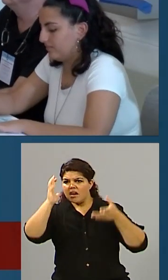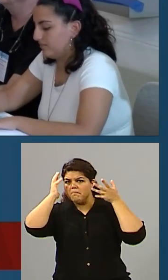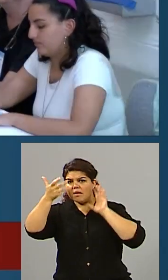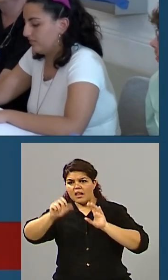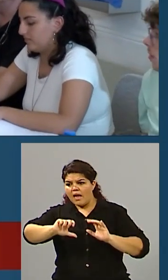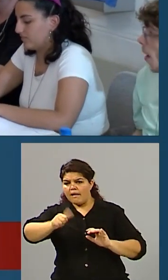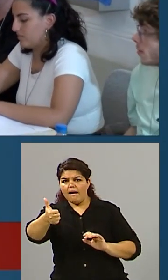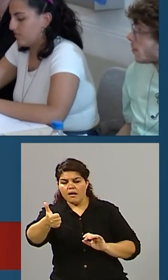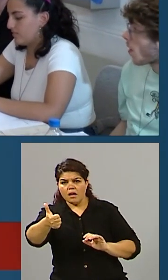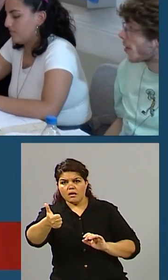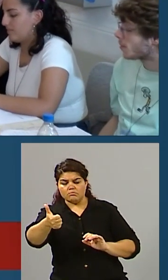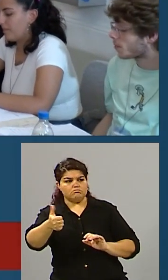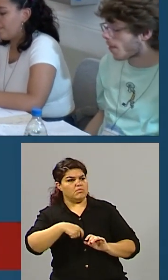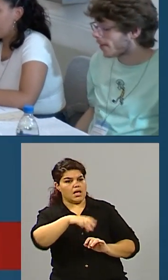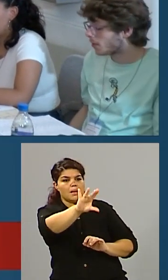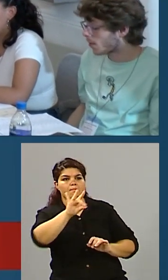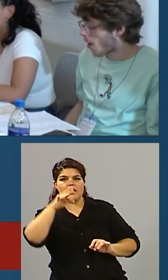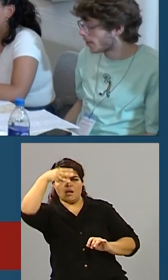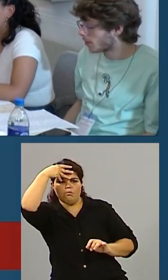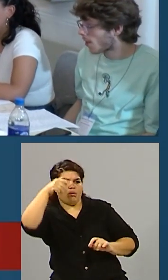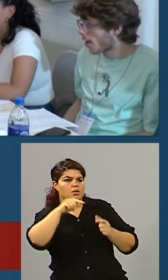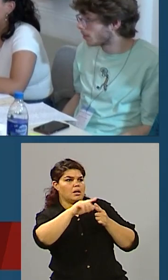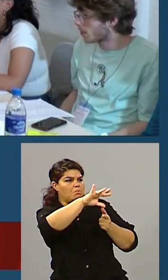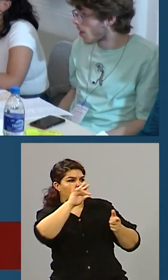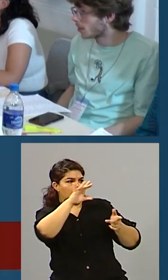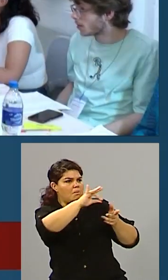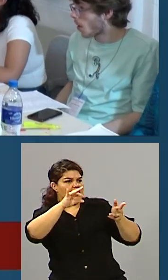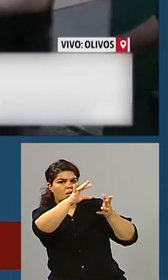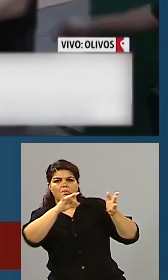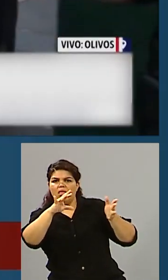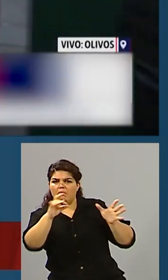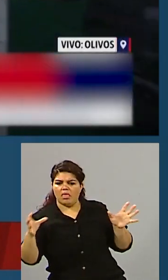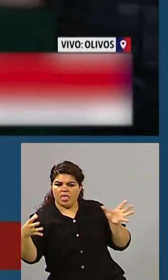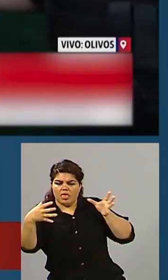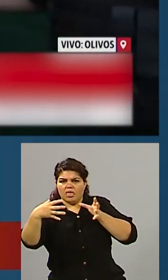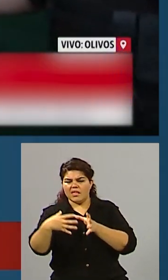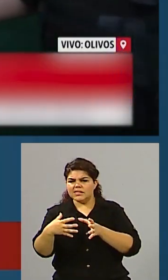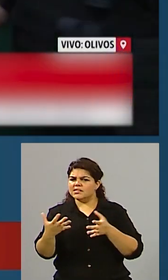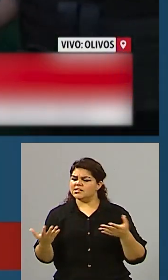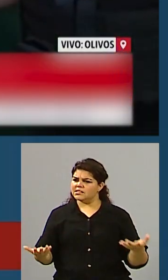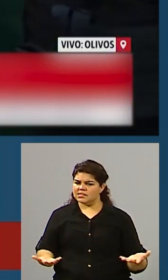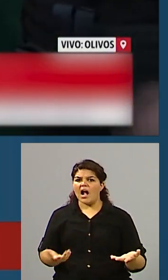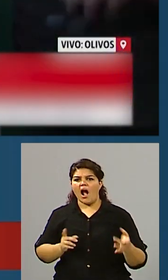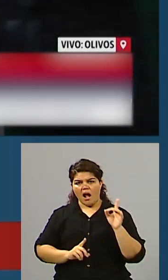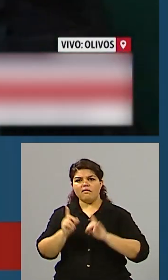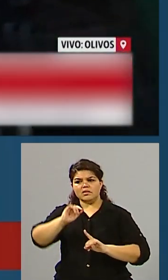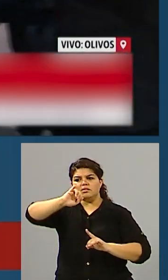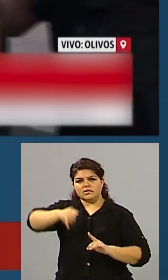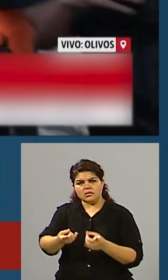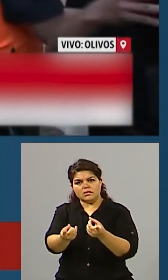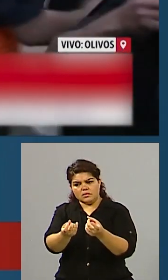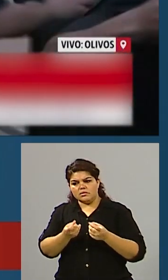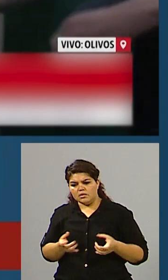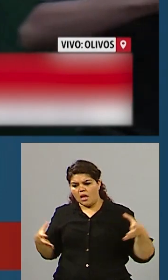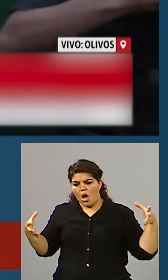apertura, podríamos decir, algunos analizan que es muy importante estos pasos que está dando, pero a veces da la sensación que es necesaria, ¿no?, para